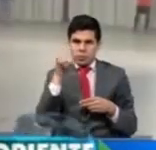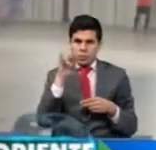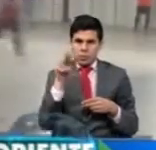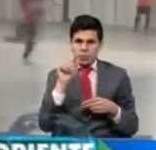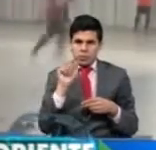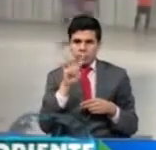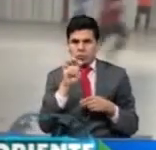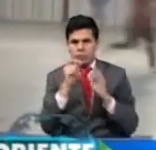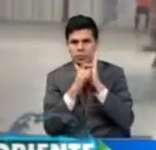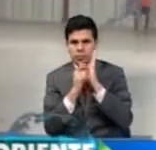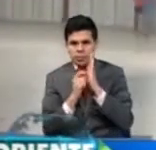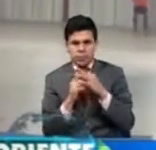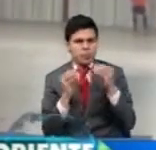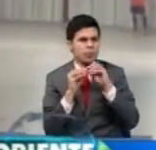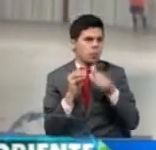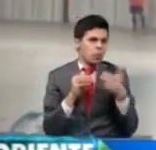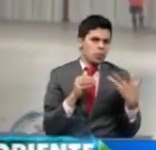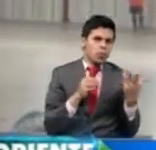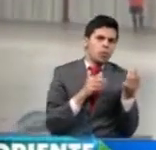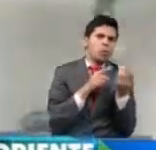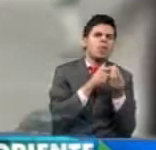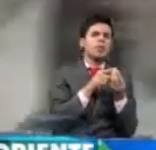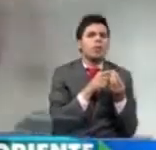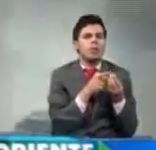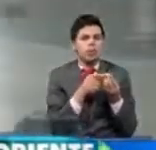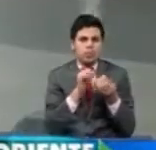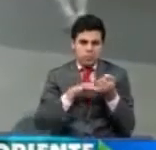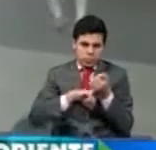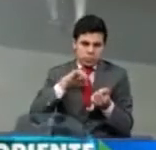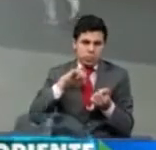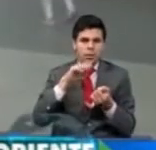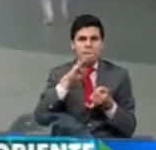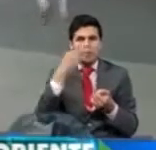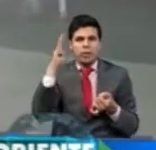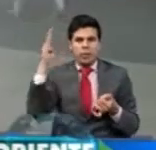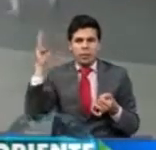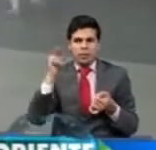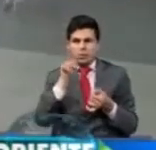mientras que la segunda plaza la ocupa independiente de barranquilla con siete unidades